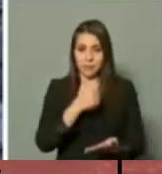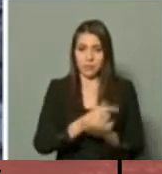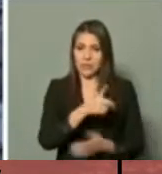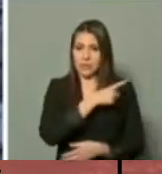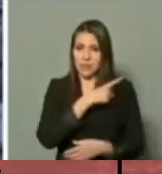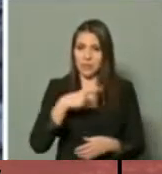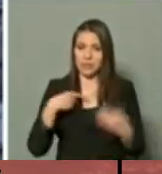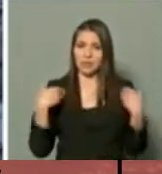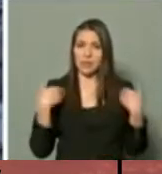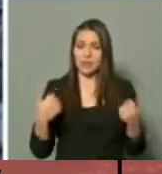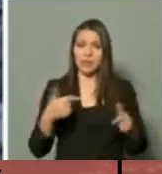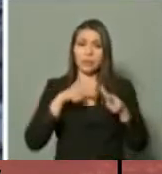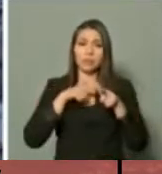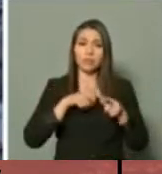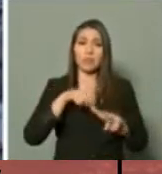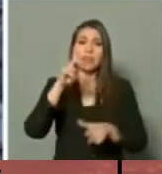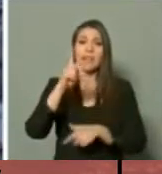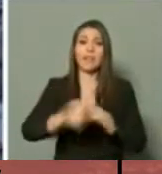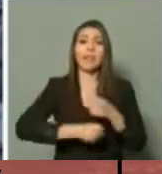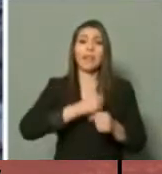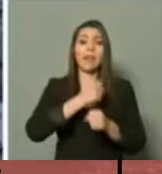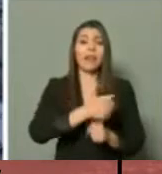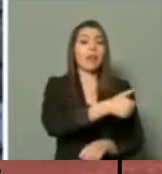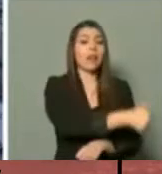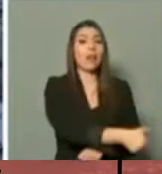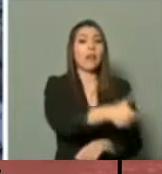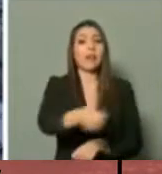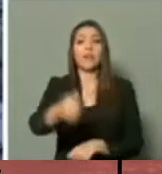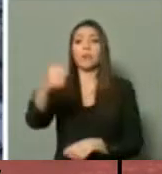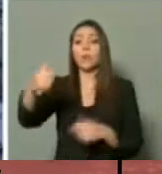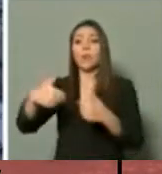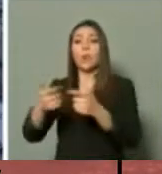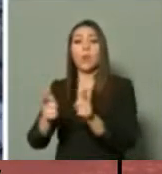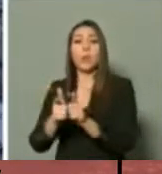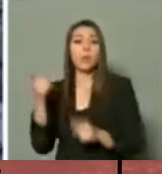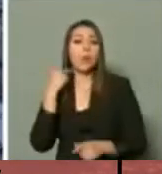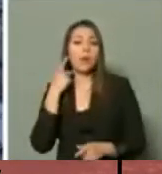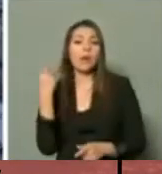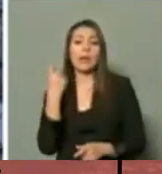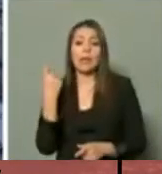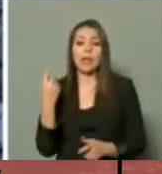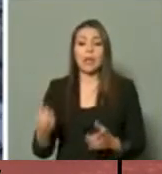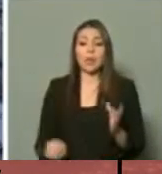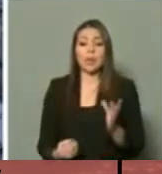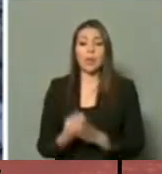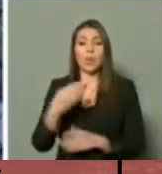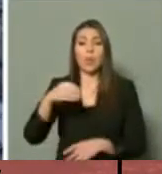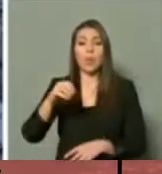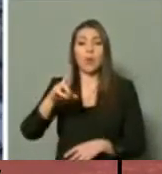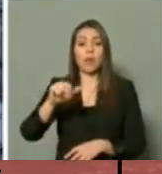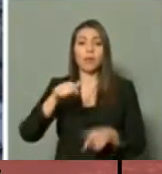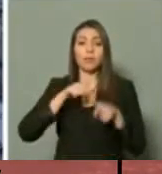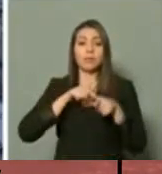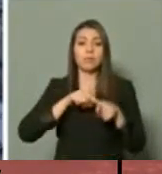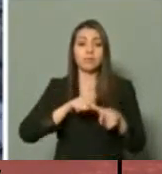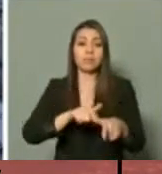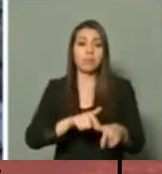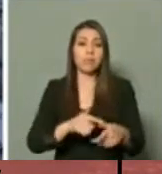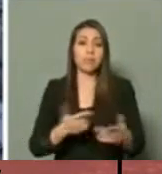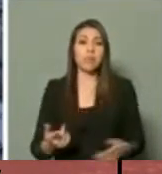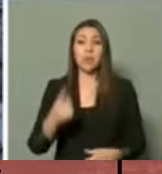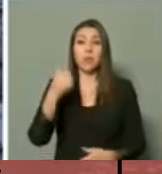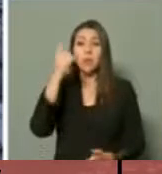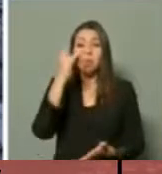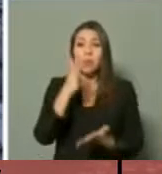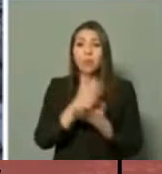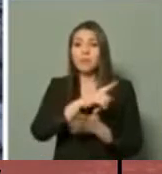más de 30 años cada uno de estos partidos, aunque los de nueva reciente creación como Morena, dentro del poder. Y lo único que han demostrado